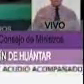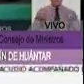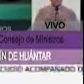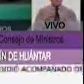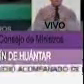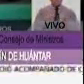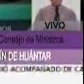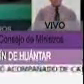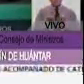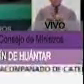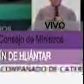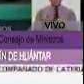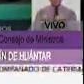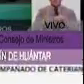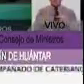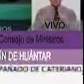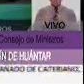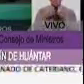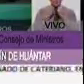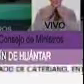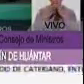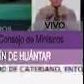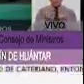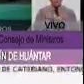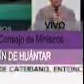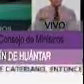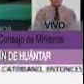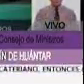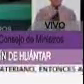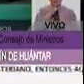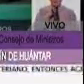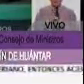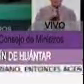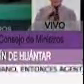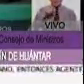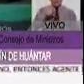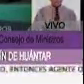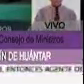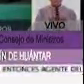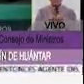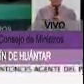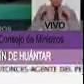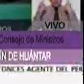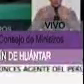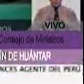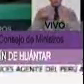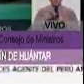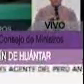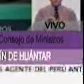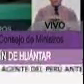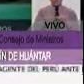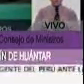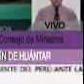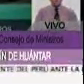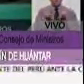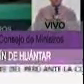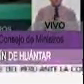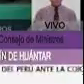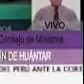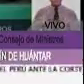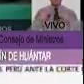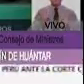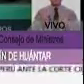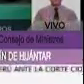partidos en este escenario para informarles de lo que veníamos haciendo y de las coordinaciones que estábamos realizando para poder